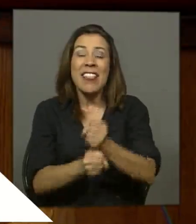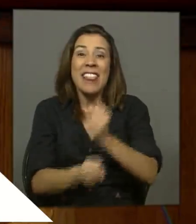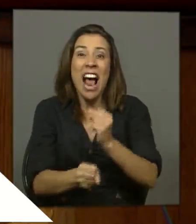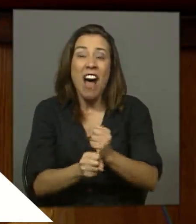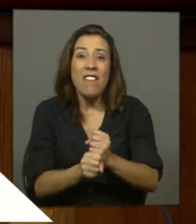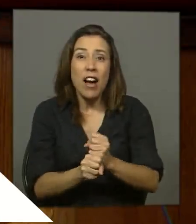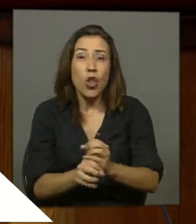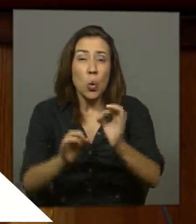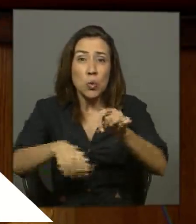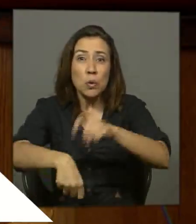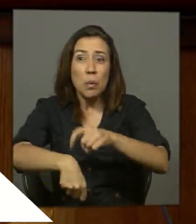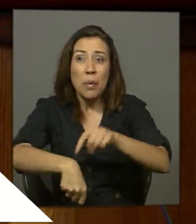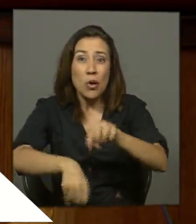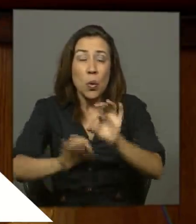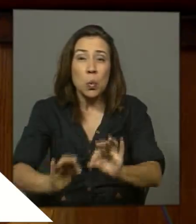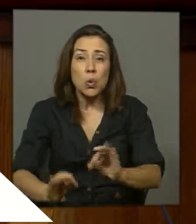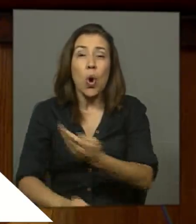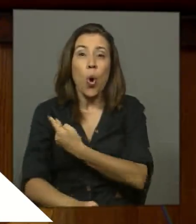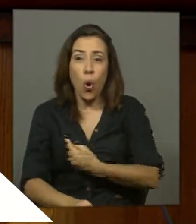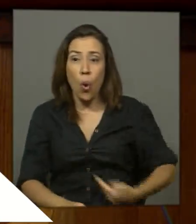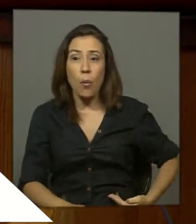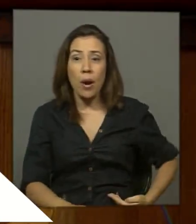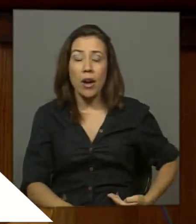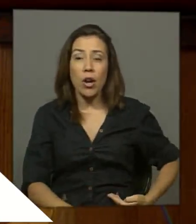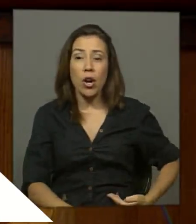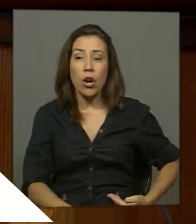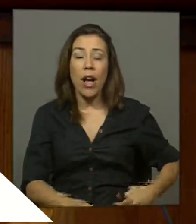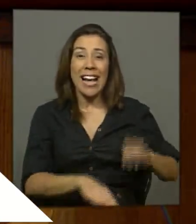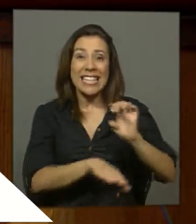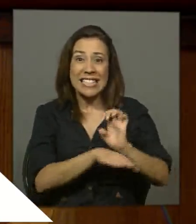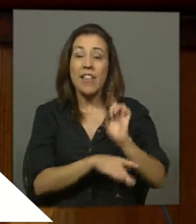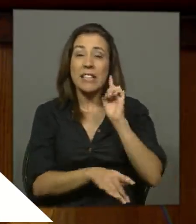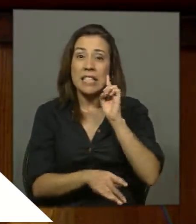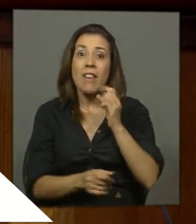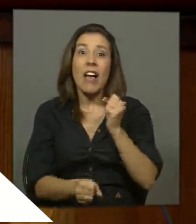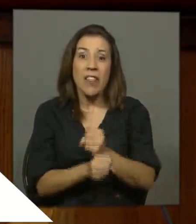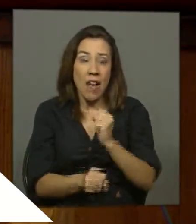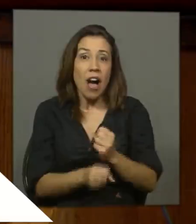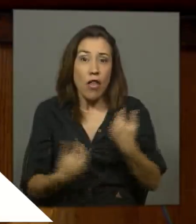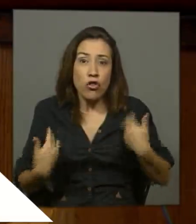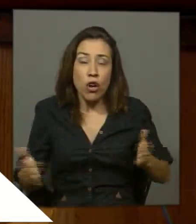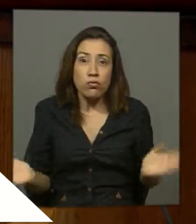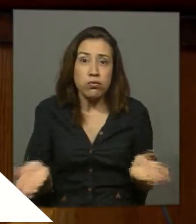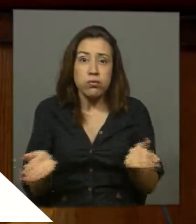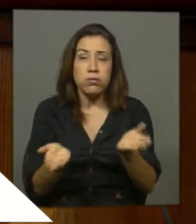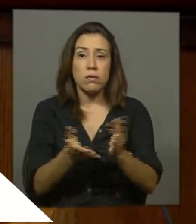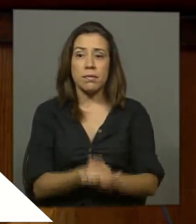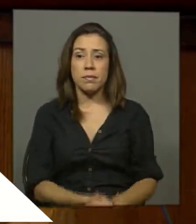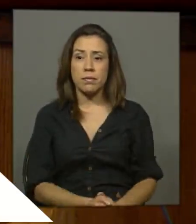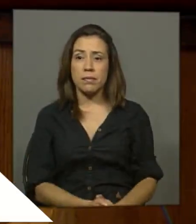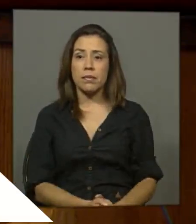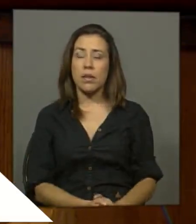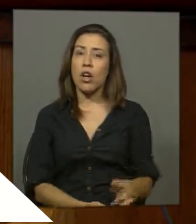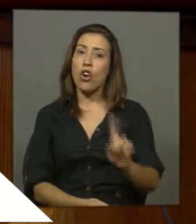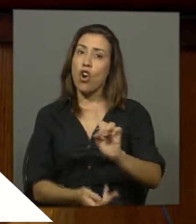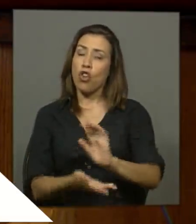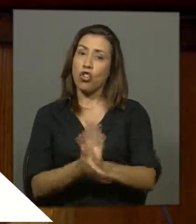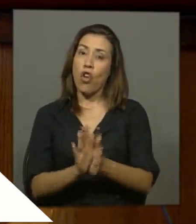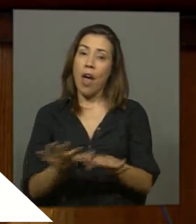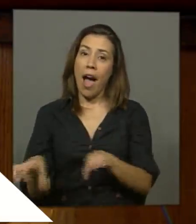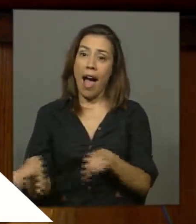o sea en ese minuto el gobierno el estado estaba operando no toda la